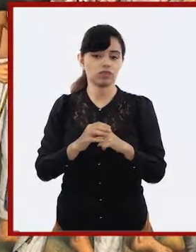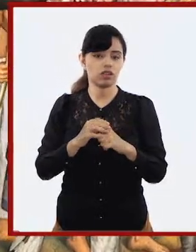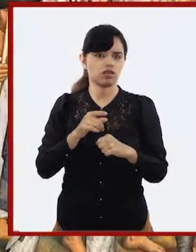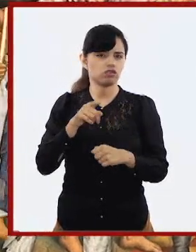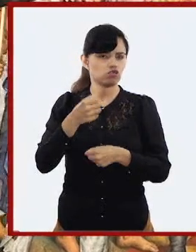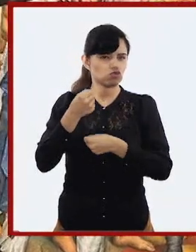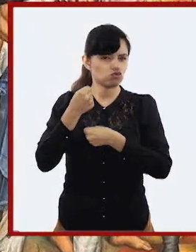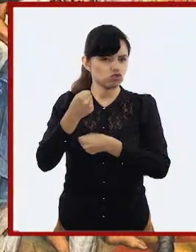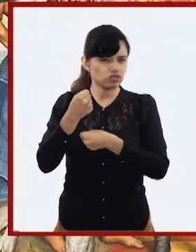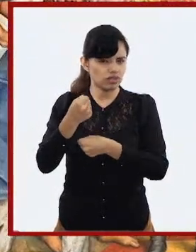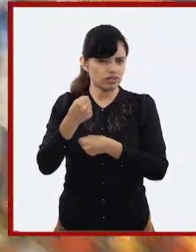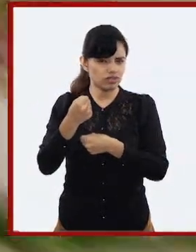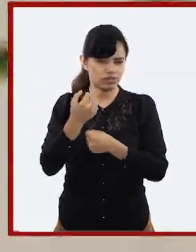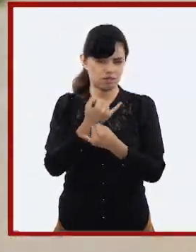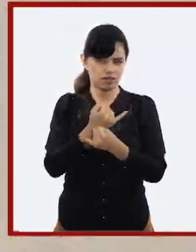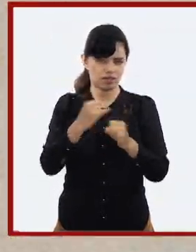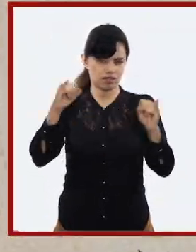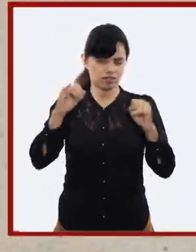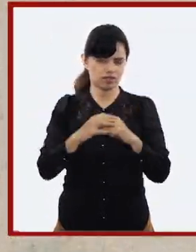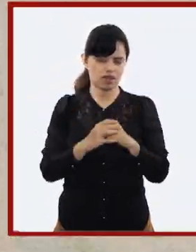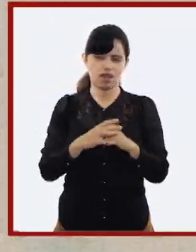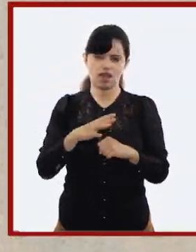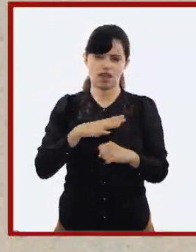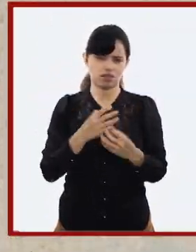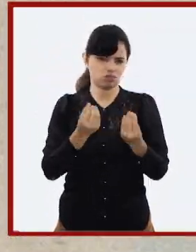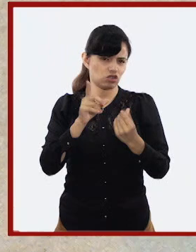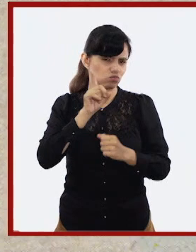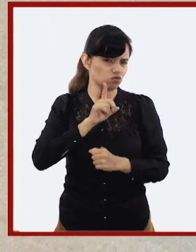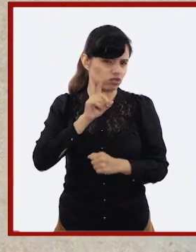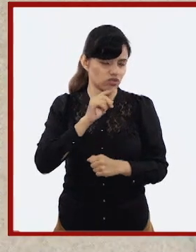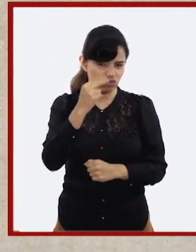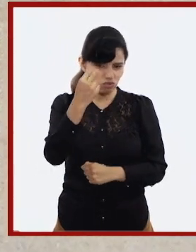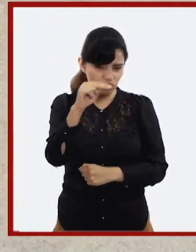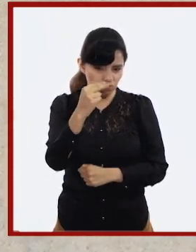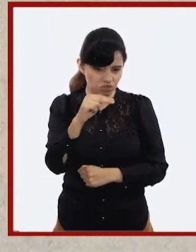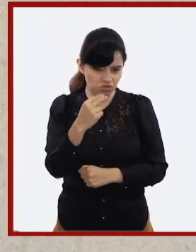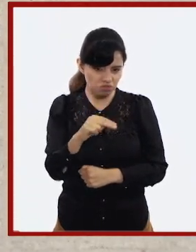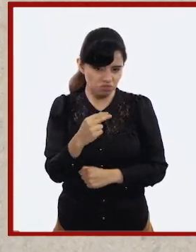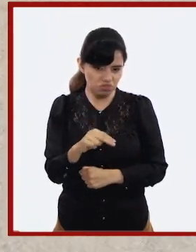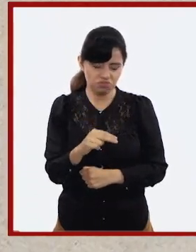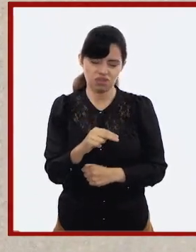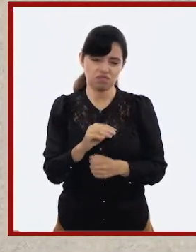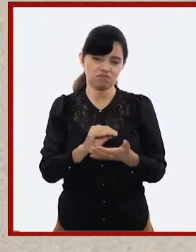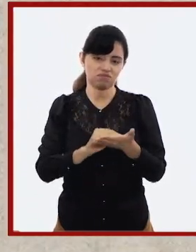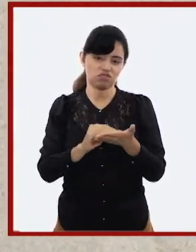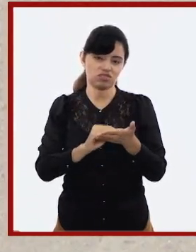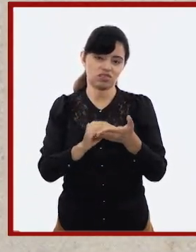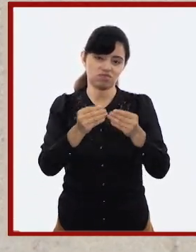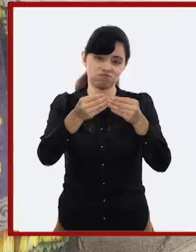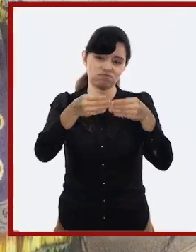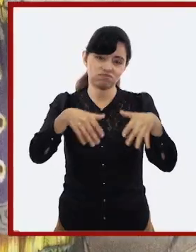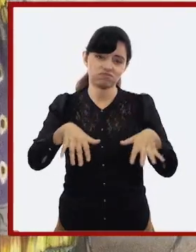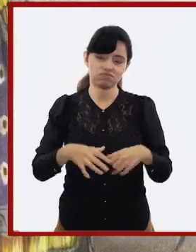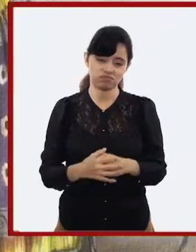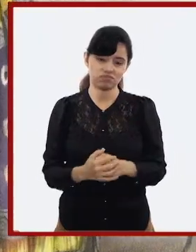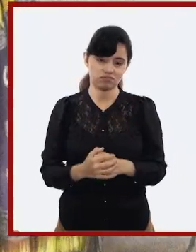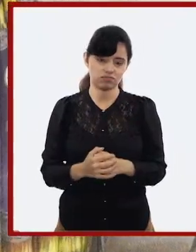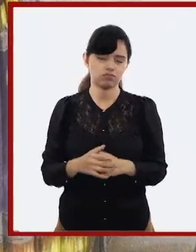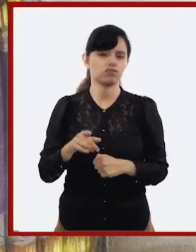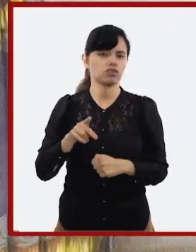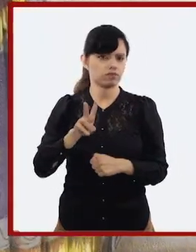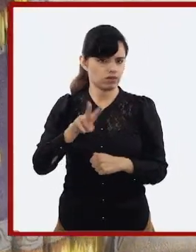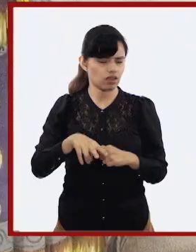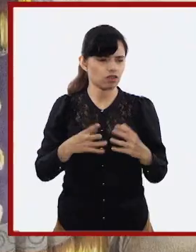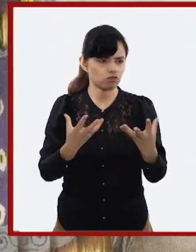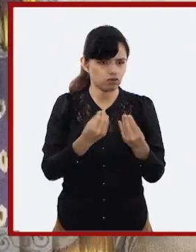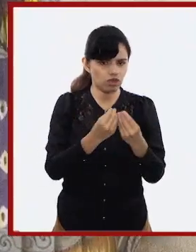Durante la lucha por la independencia, hay miles de mujeres cuyos nombres se perdieron en el anonimato, que no solamente acompañaron